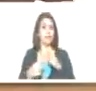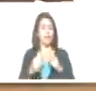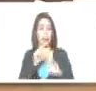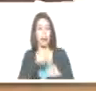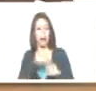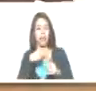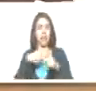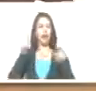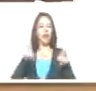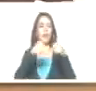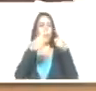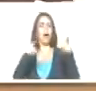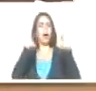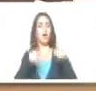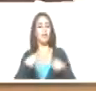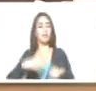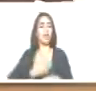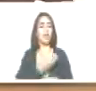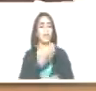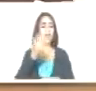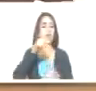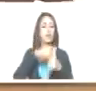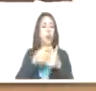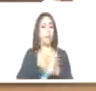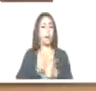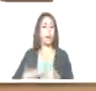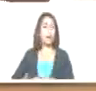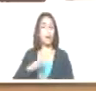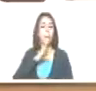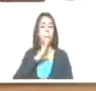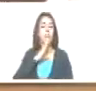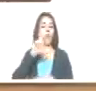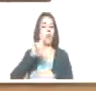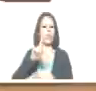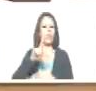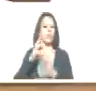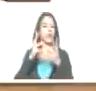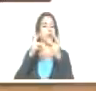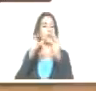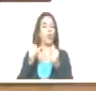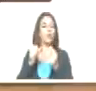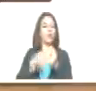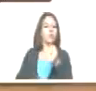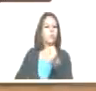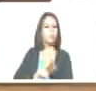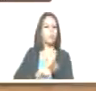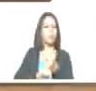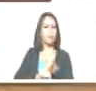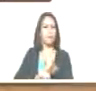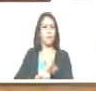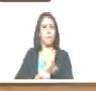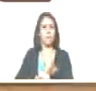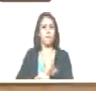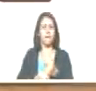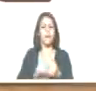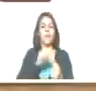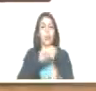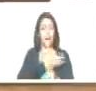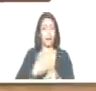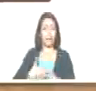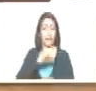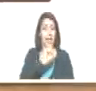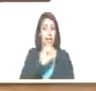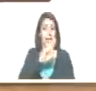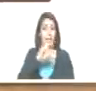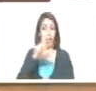cumpleaños a Gómez López, presidente del Banco Latino. ¿Sabes cuánto fue el auxilio que le dio Pérez, Carlos Andrés Pérez, solamente a los